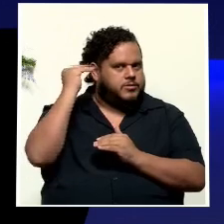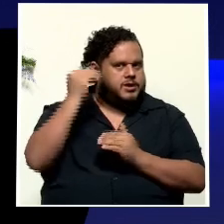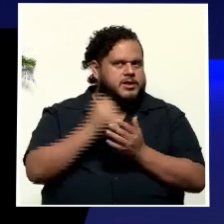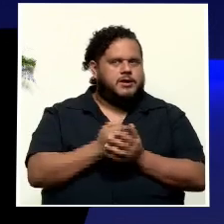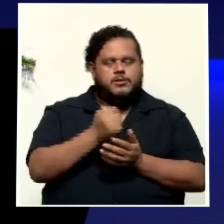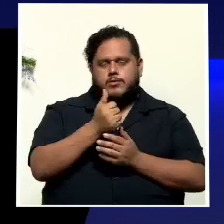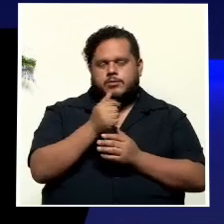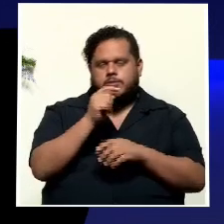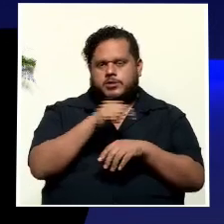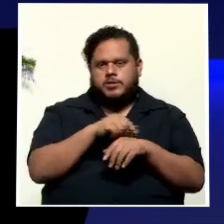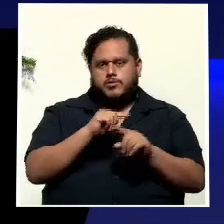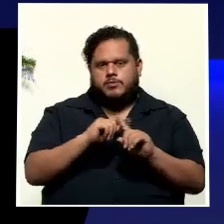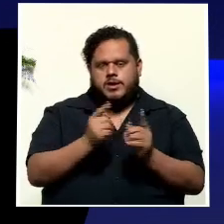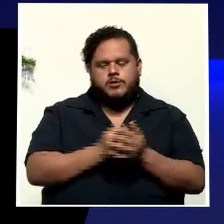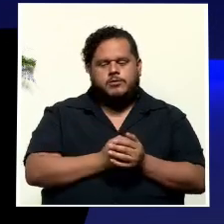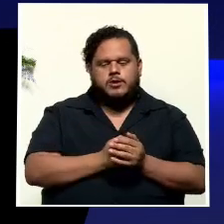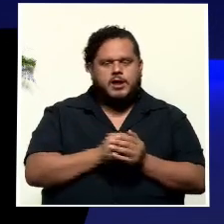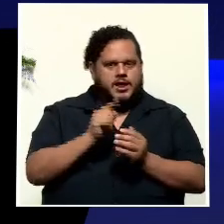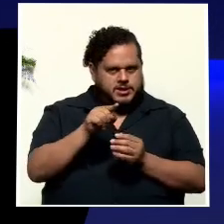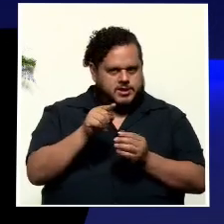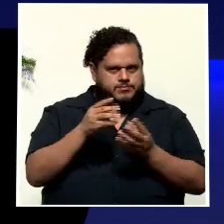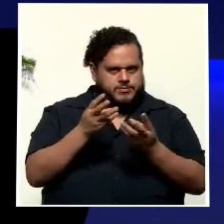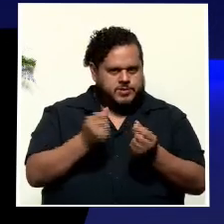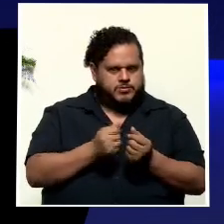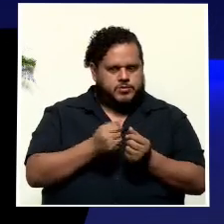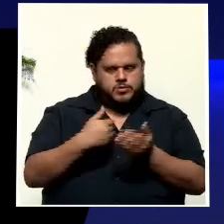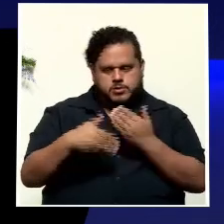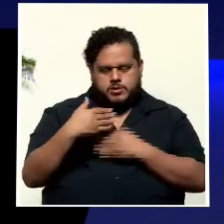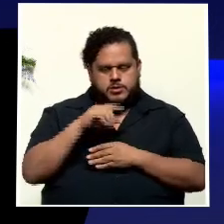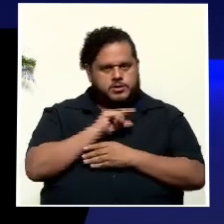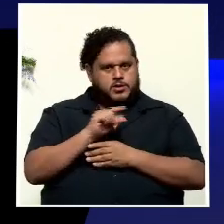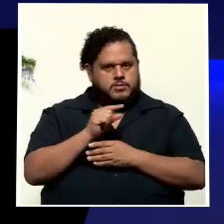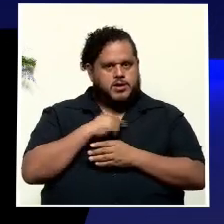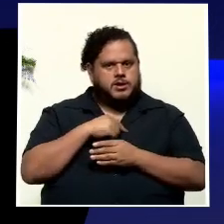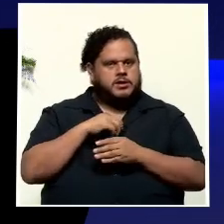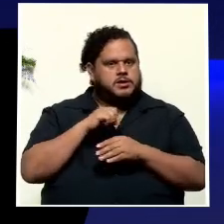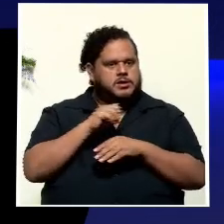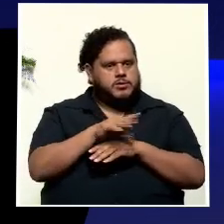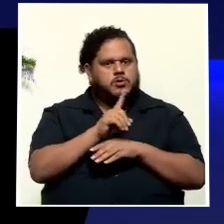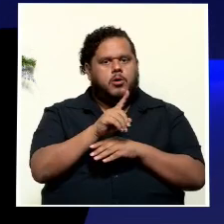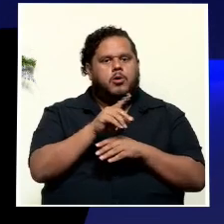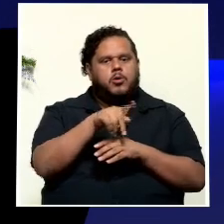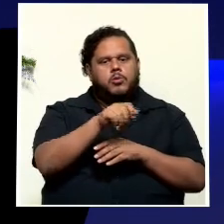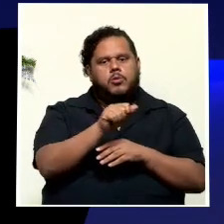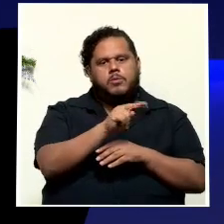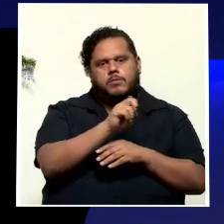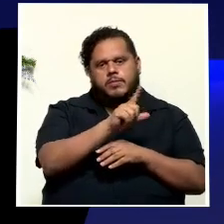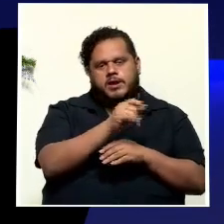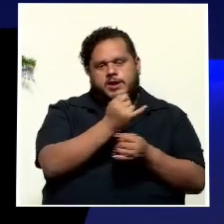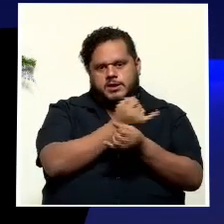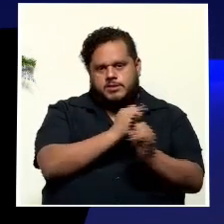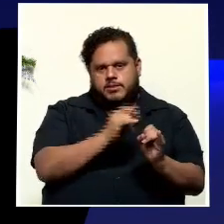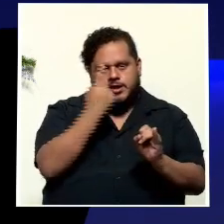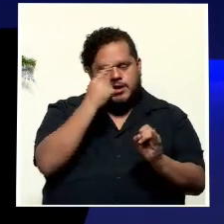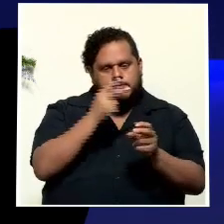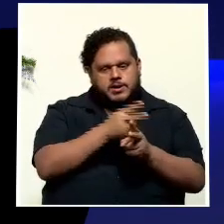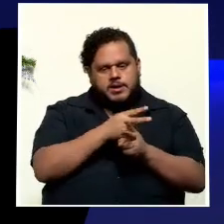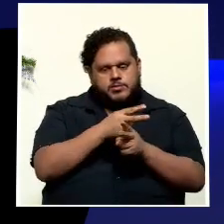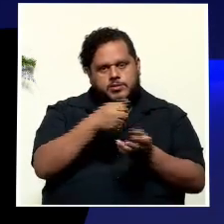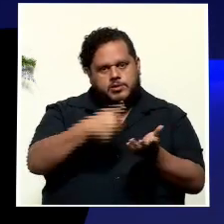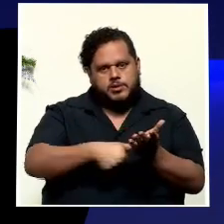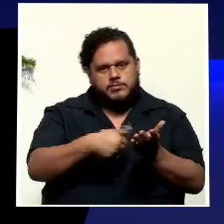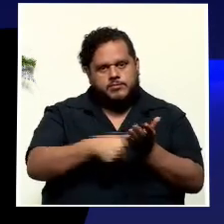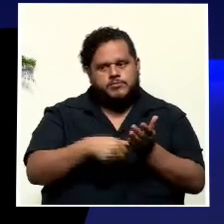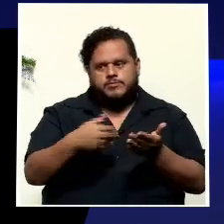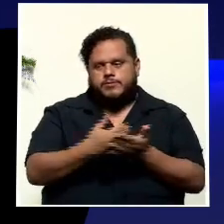poquito tiempo, pero así brevemente, hace unas semanas se lanzó un panel independiente para monitorear la elección del